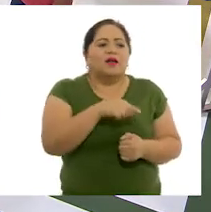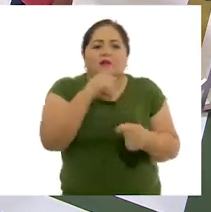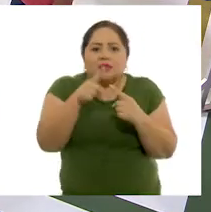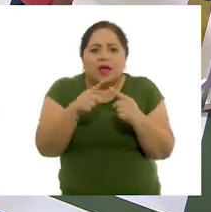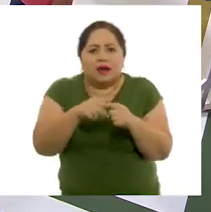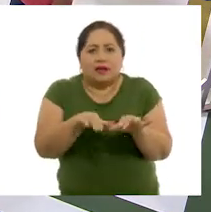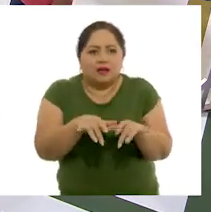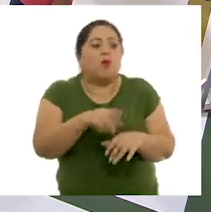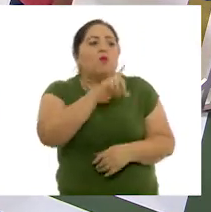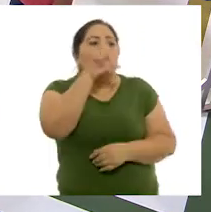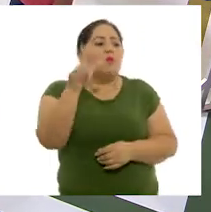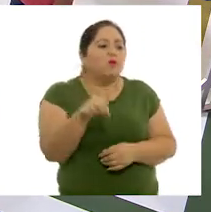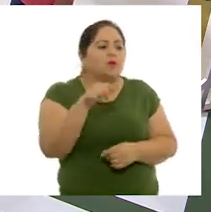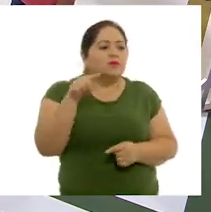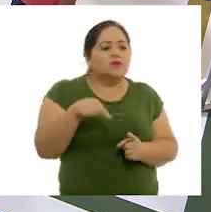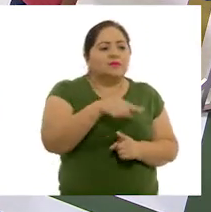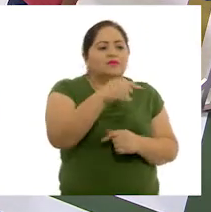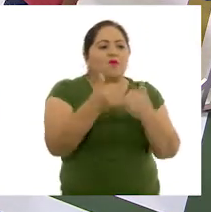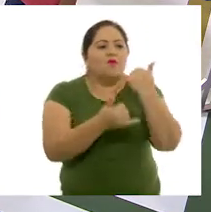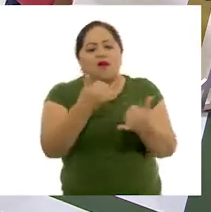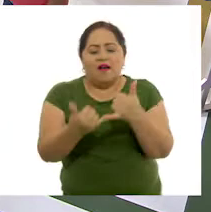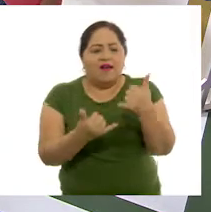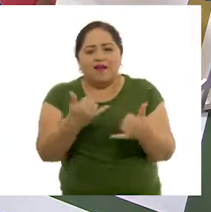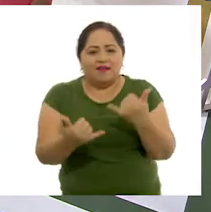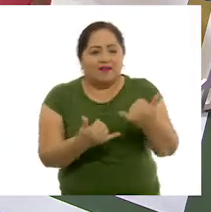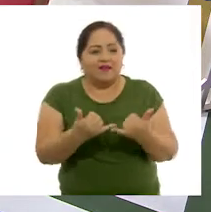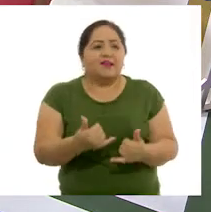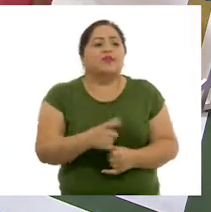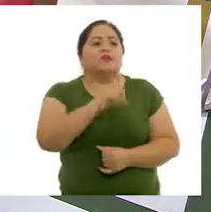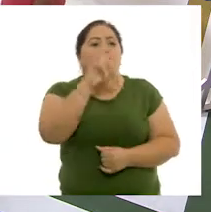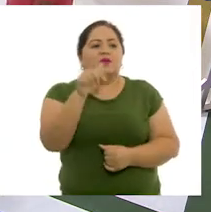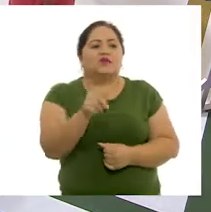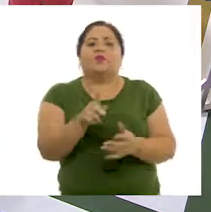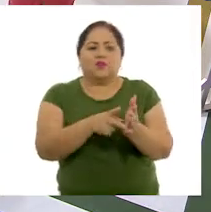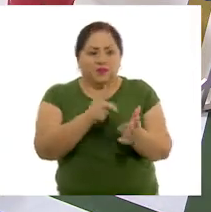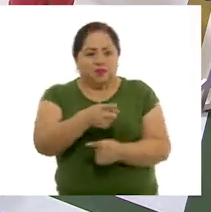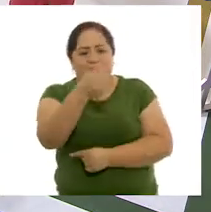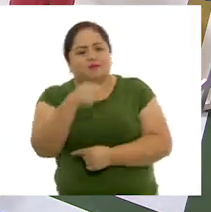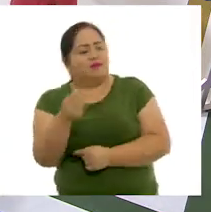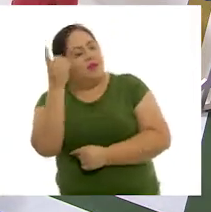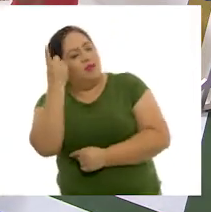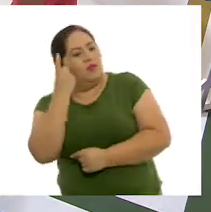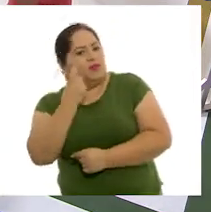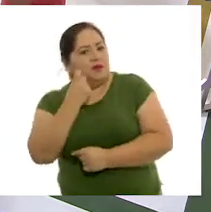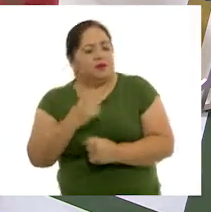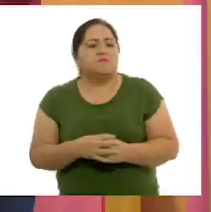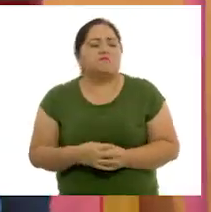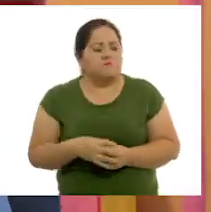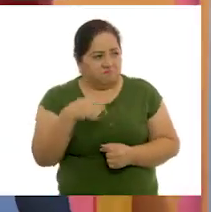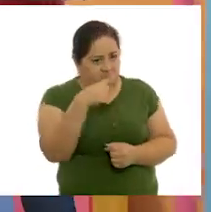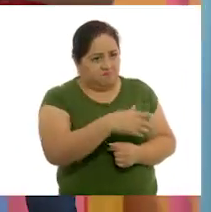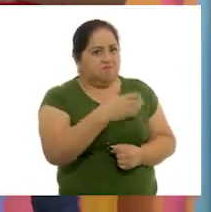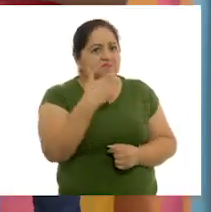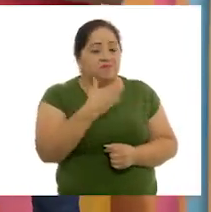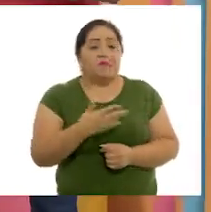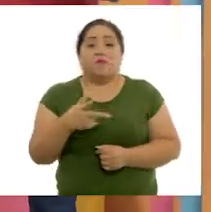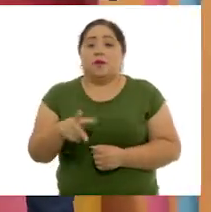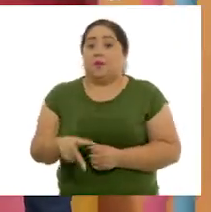tarea y luego comienza a jugar con sus juguetes y se regresa a dormir. Ah, muy bien. Y